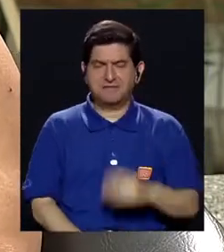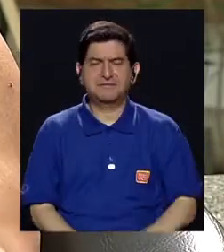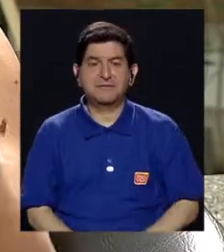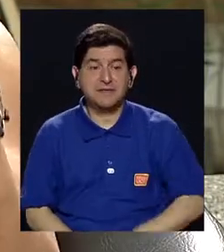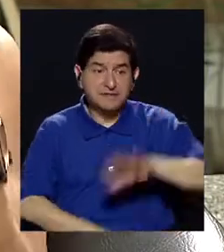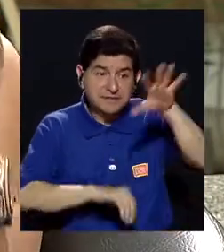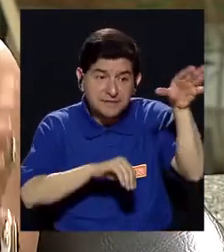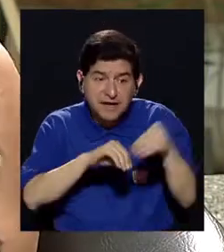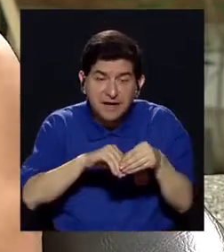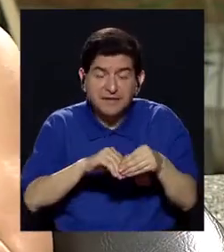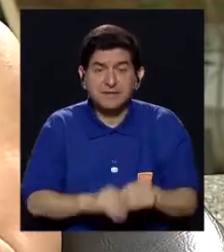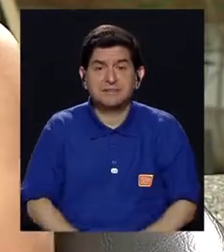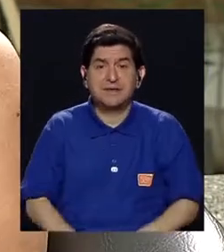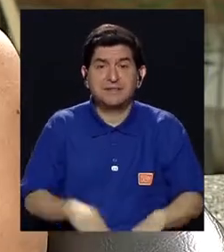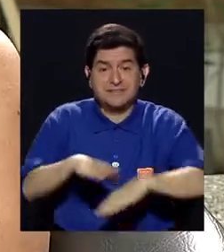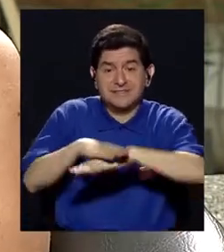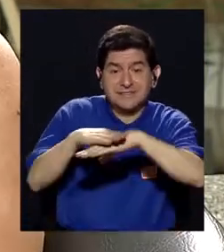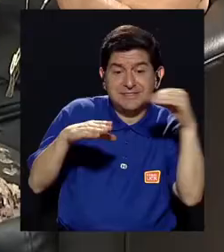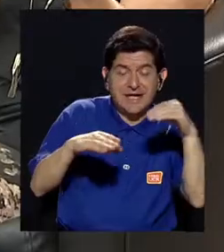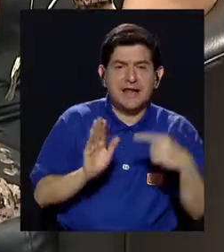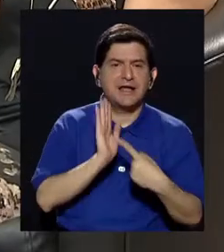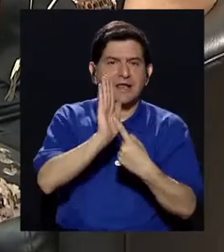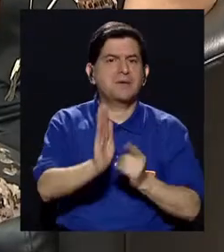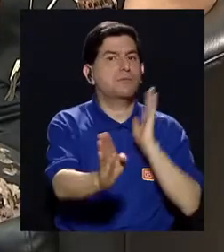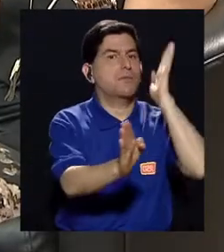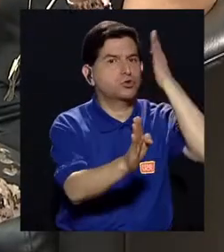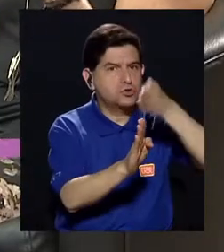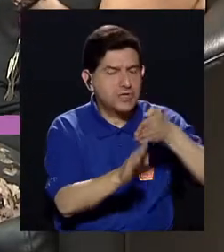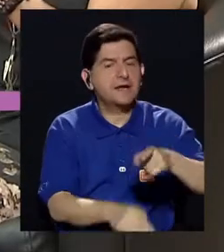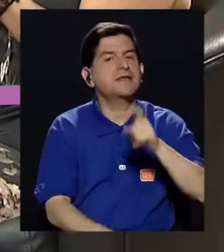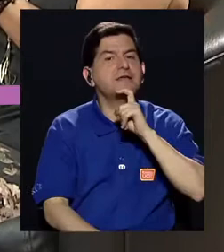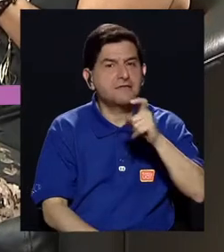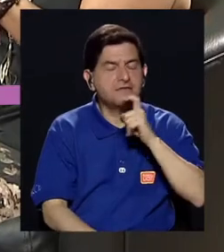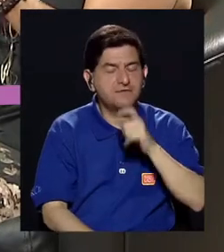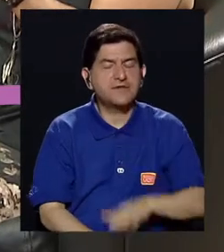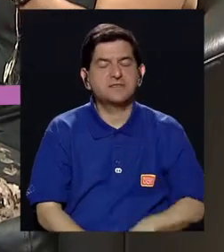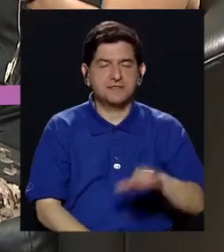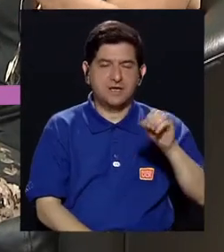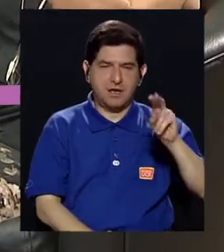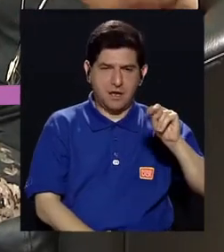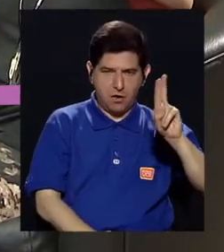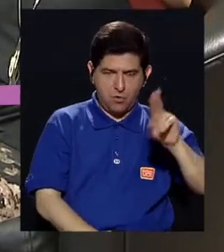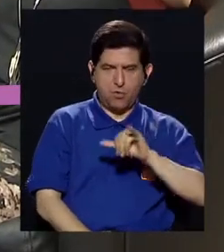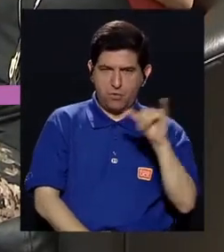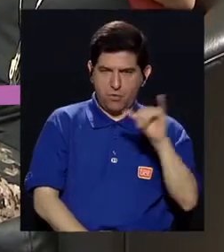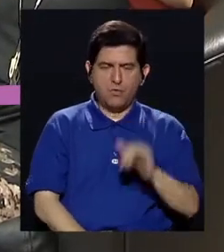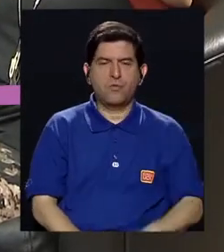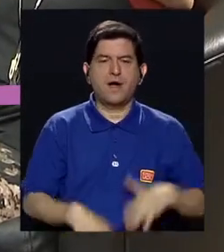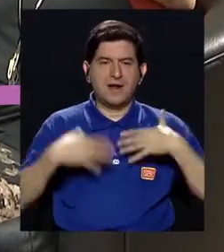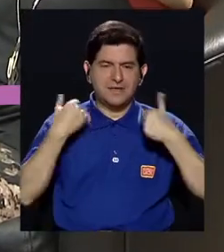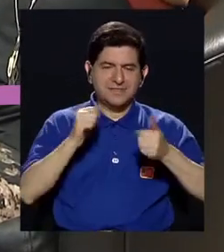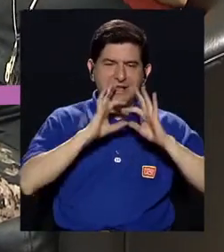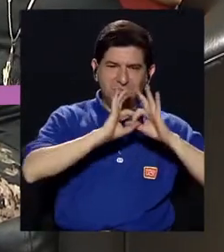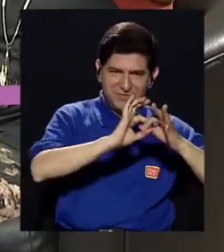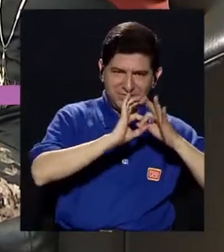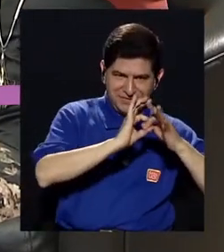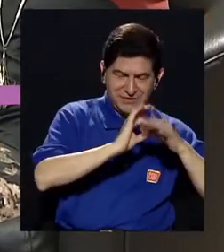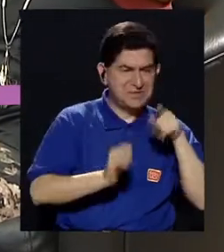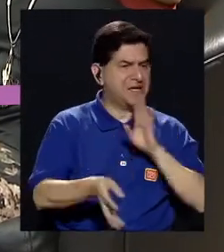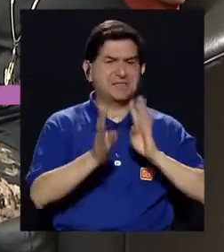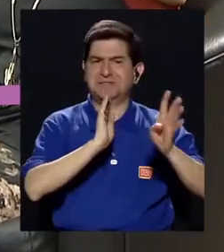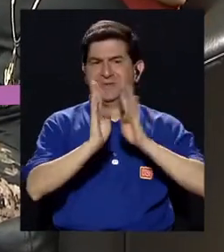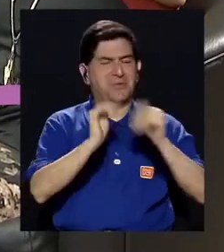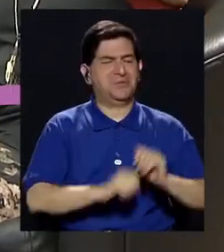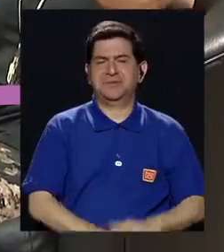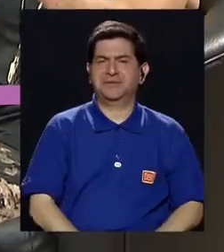Naciones Unidas, la salud sexual, porque de esa no se hablaba. Porque de salud sexual se hablaba desde el miedo nada más a infecciones de